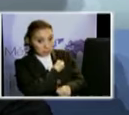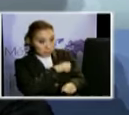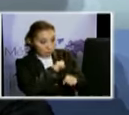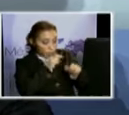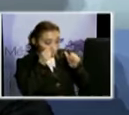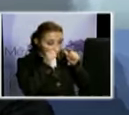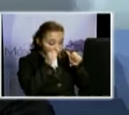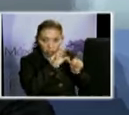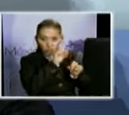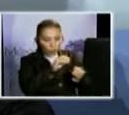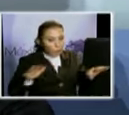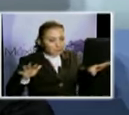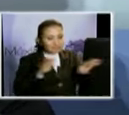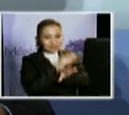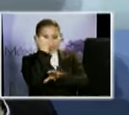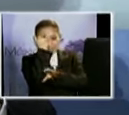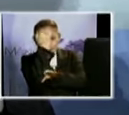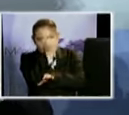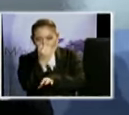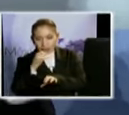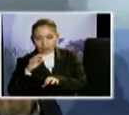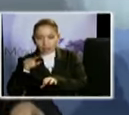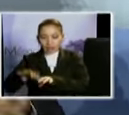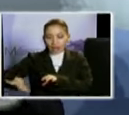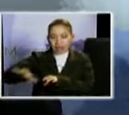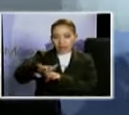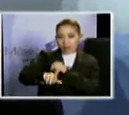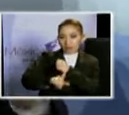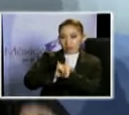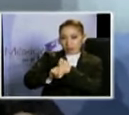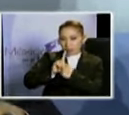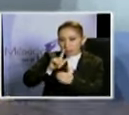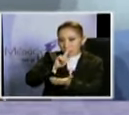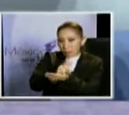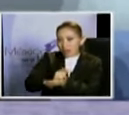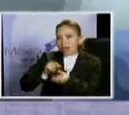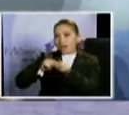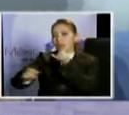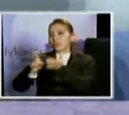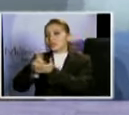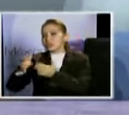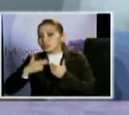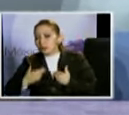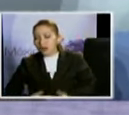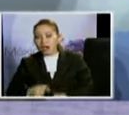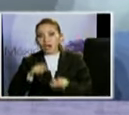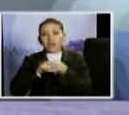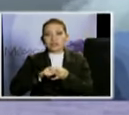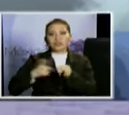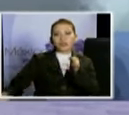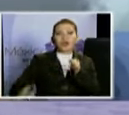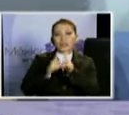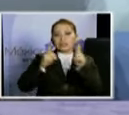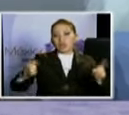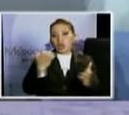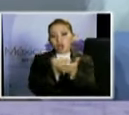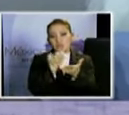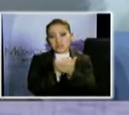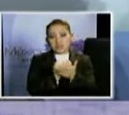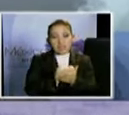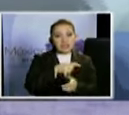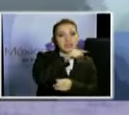sino un problema que tiene que ver con Estado de Derecho, que tiene que ver con derechos humanos, que tiene que ver con desarrollo económico, que tiene que ver